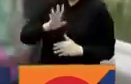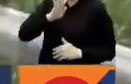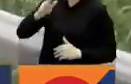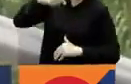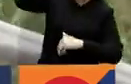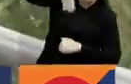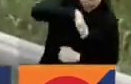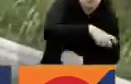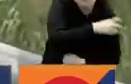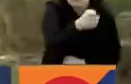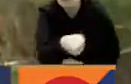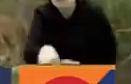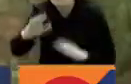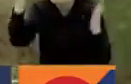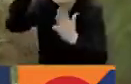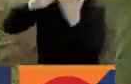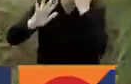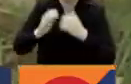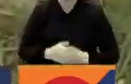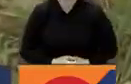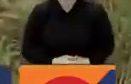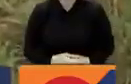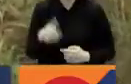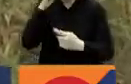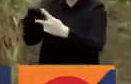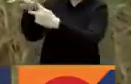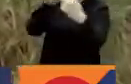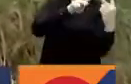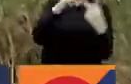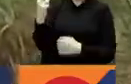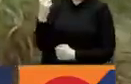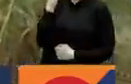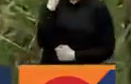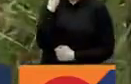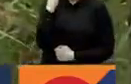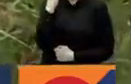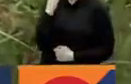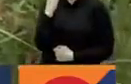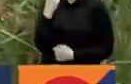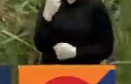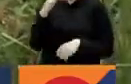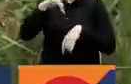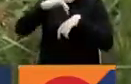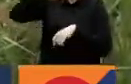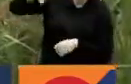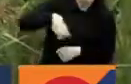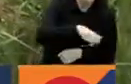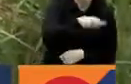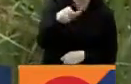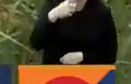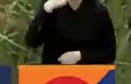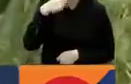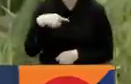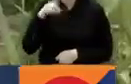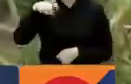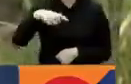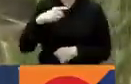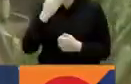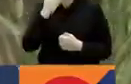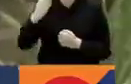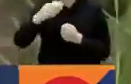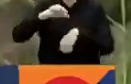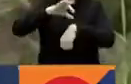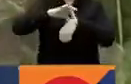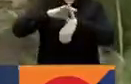trochas. Que íbamos a pasar por el puente y no lo dejaron pasar. ¿Por qué no lo dejaron pasar? Que dicen que tiene que ser una excusa médica. Ante